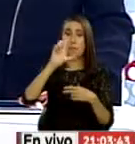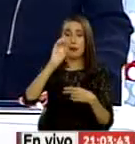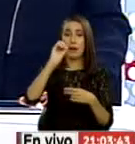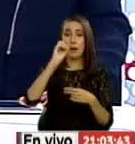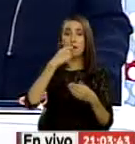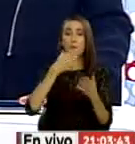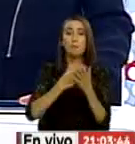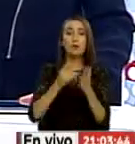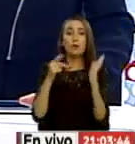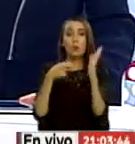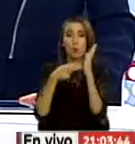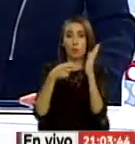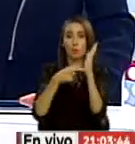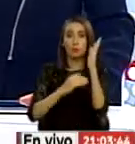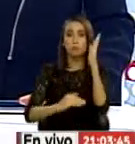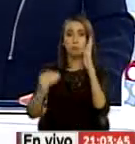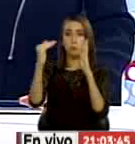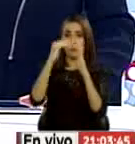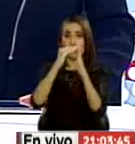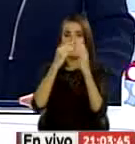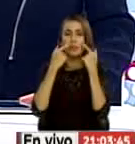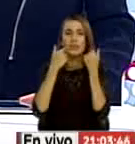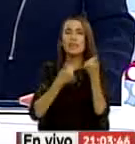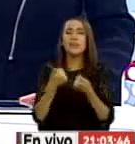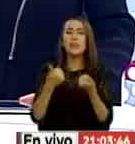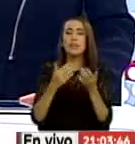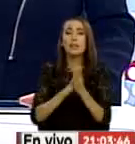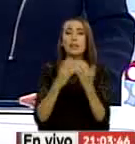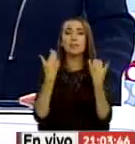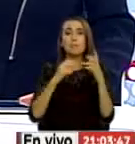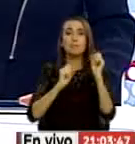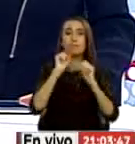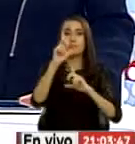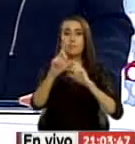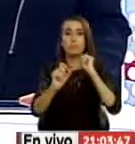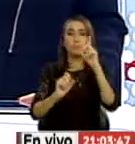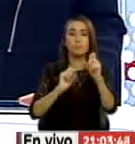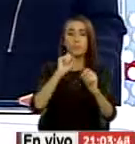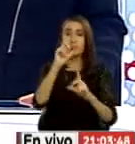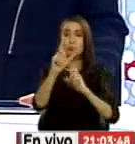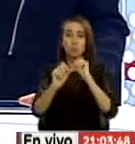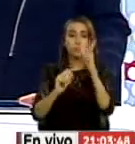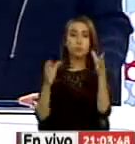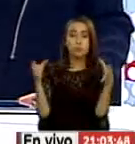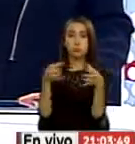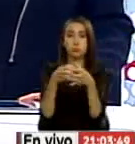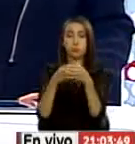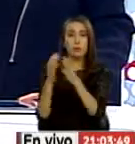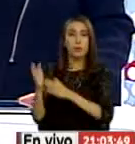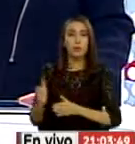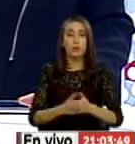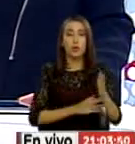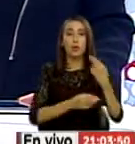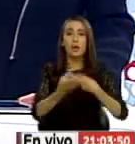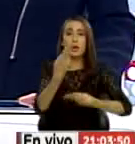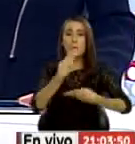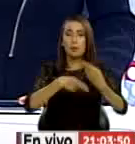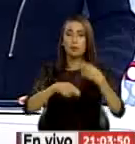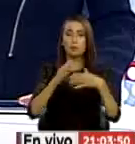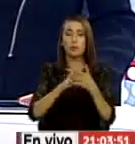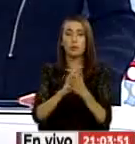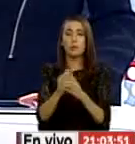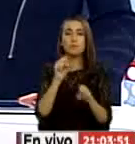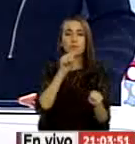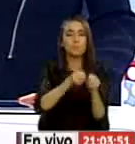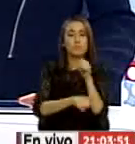incremento del impuesto aduanero y calificó a esta medida como paquetaza. El empresario asegura que la tasa afecta al comercio y a la